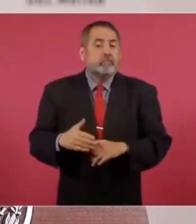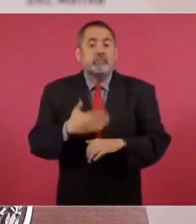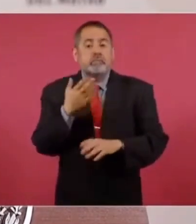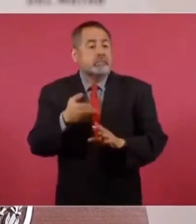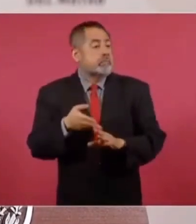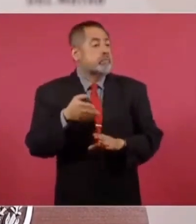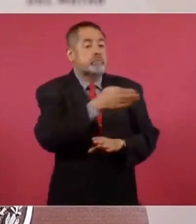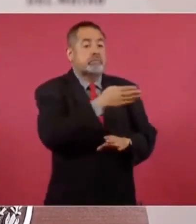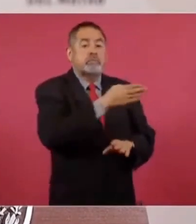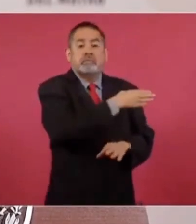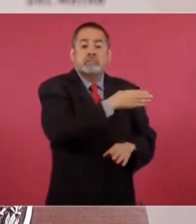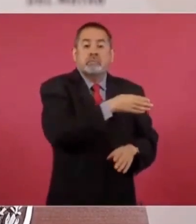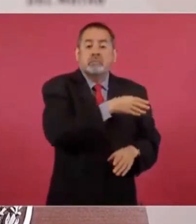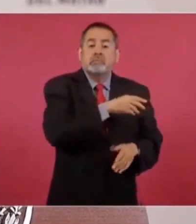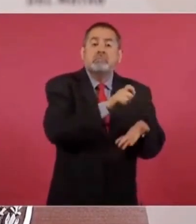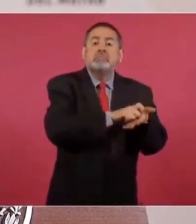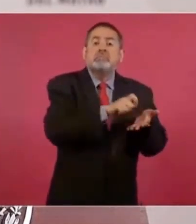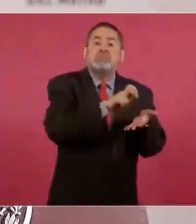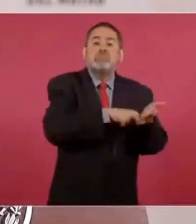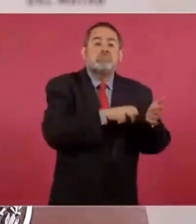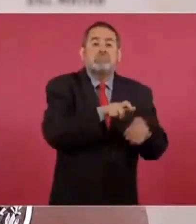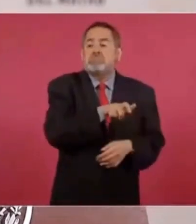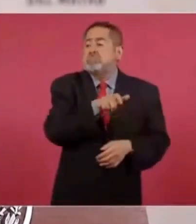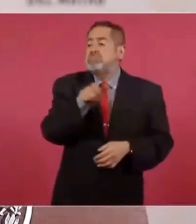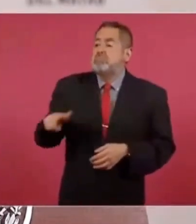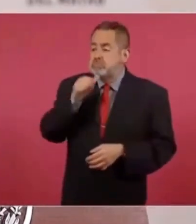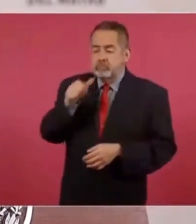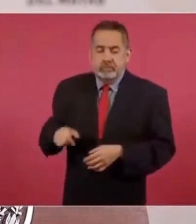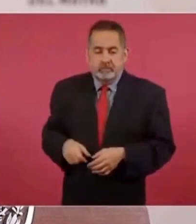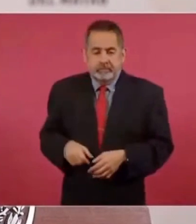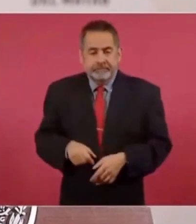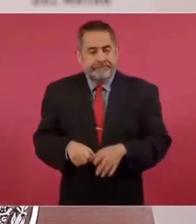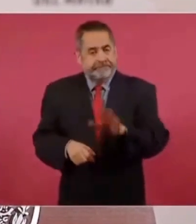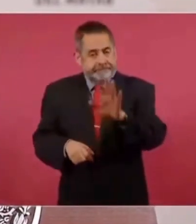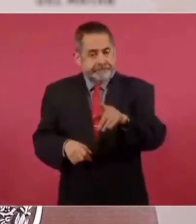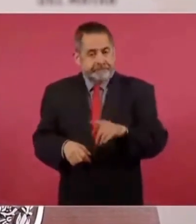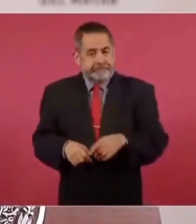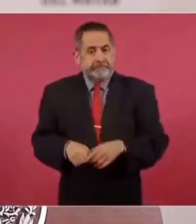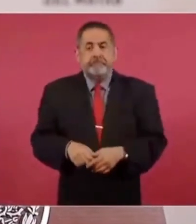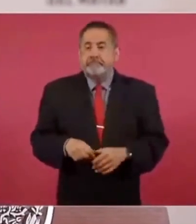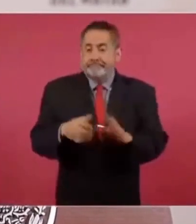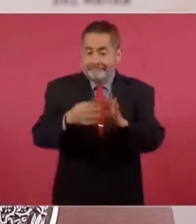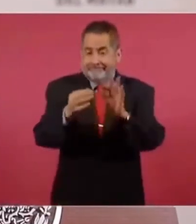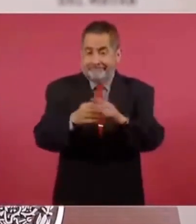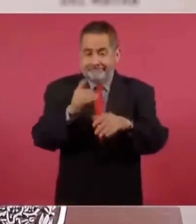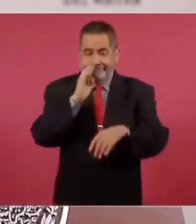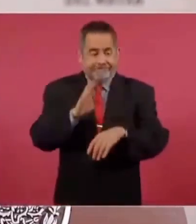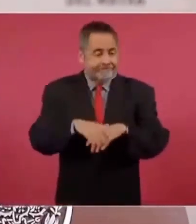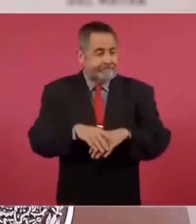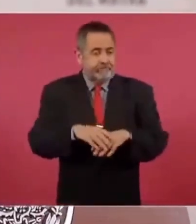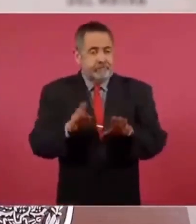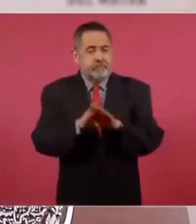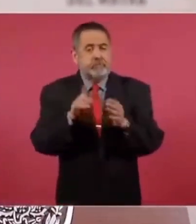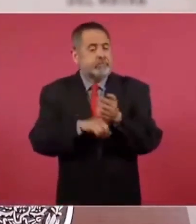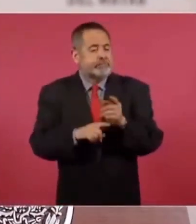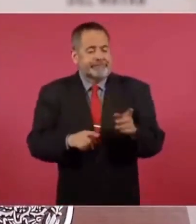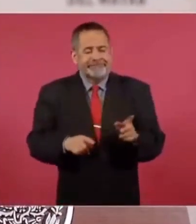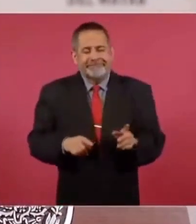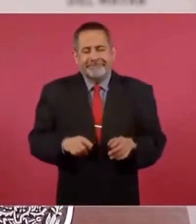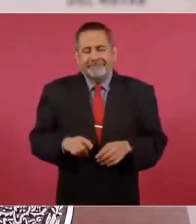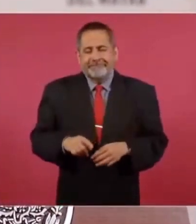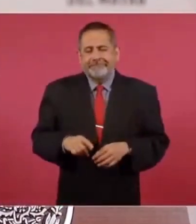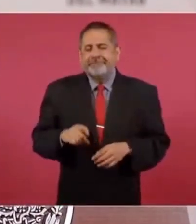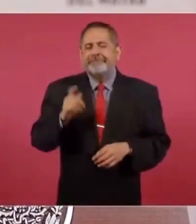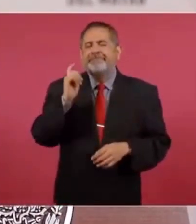porque no se dieron cuenta, así les metimos, como se dice